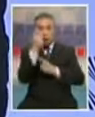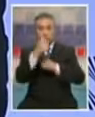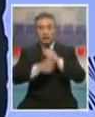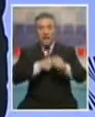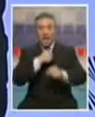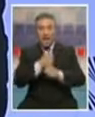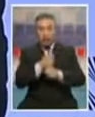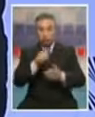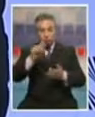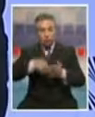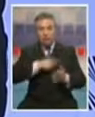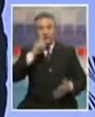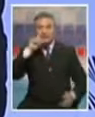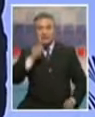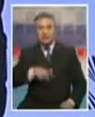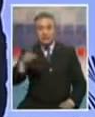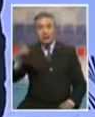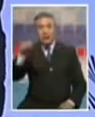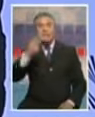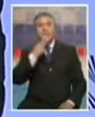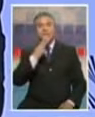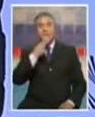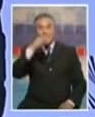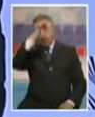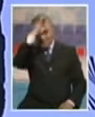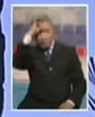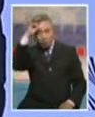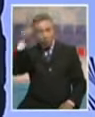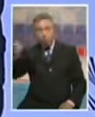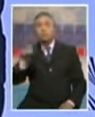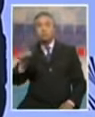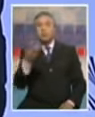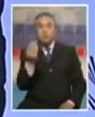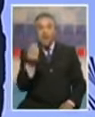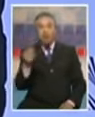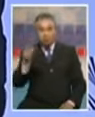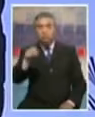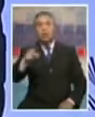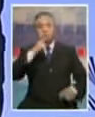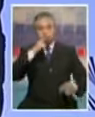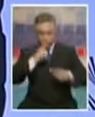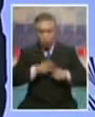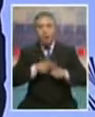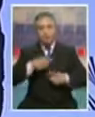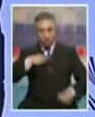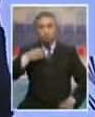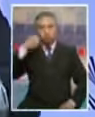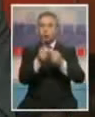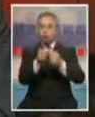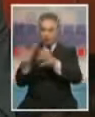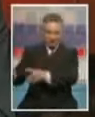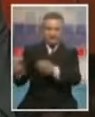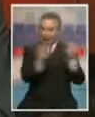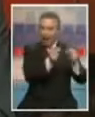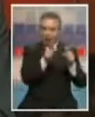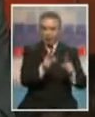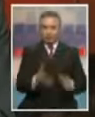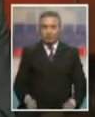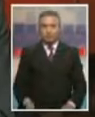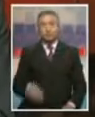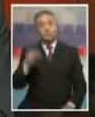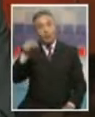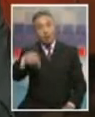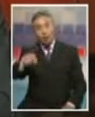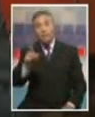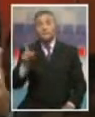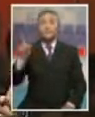vive en Temuco. Esa mujer tiene miedo, y un candidato no puede tener miedo. Y en la moneda habrá un hombre a nombre de la patria de Chile sin miedo. Llegamos a la parte